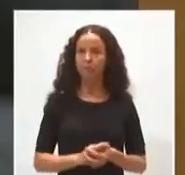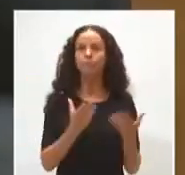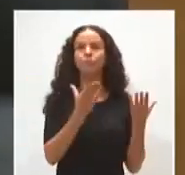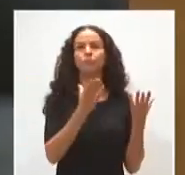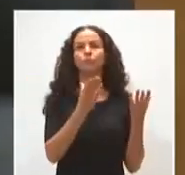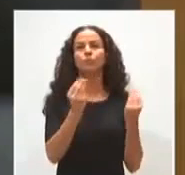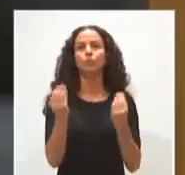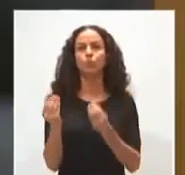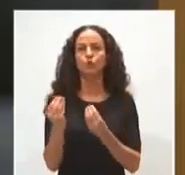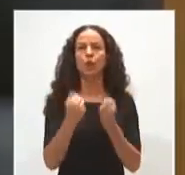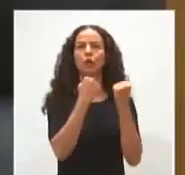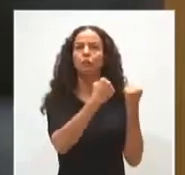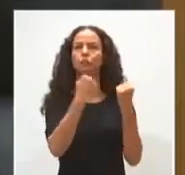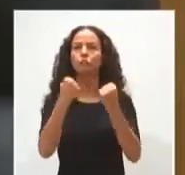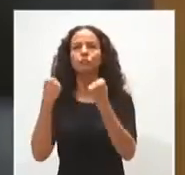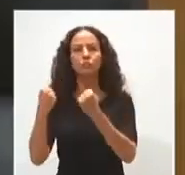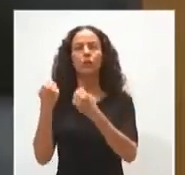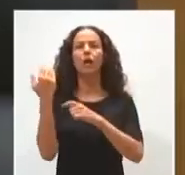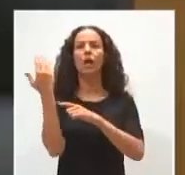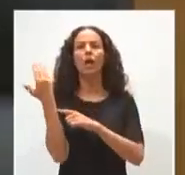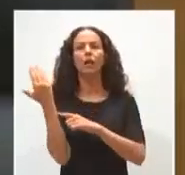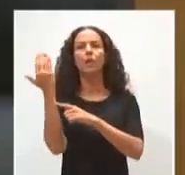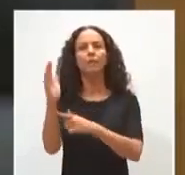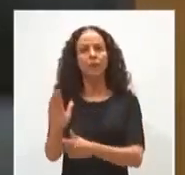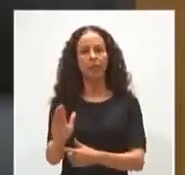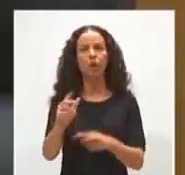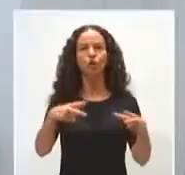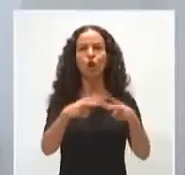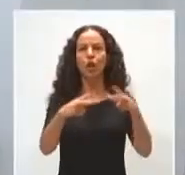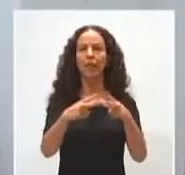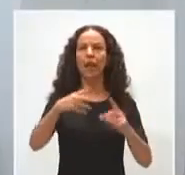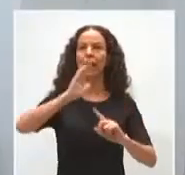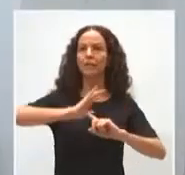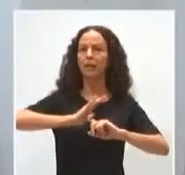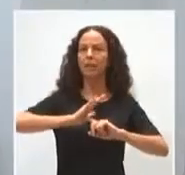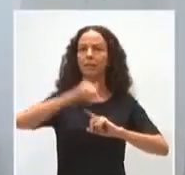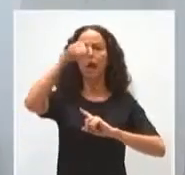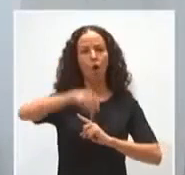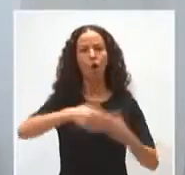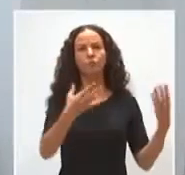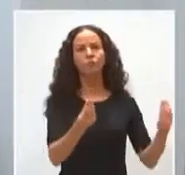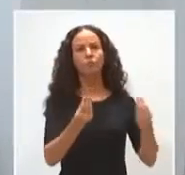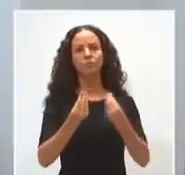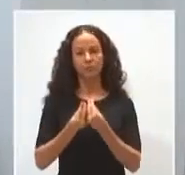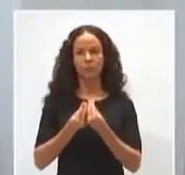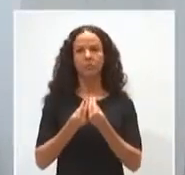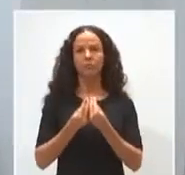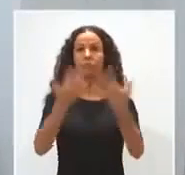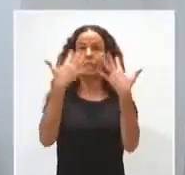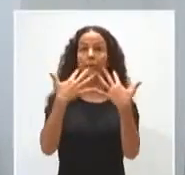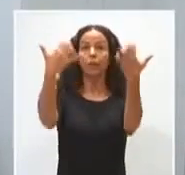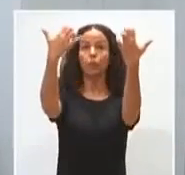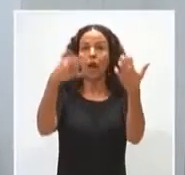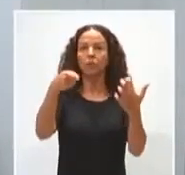personalidades en representación de la sociedad de castilla-la mancha' que hoy nos acompaña en la tribuna de